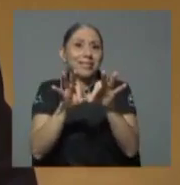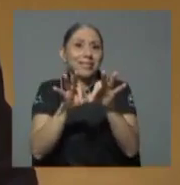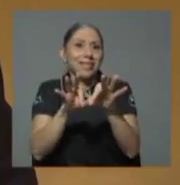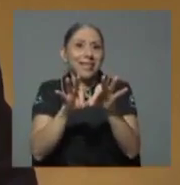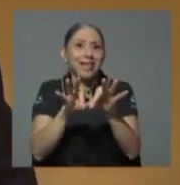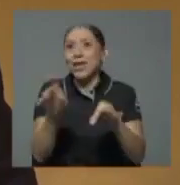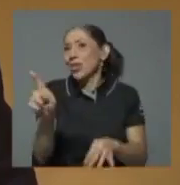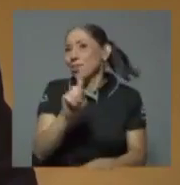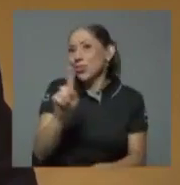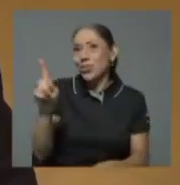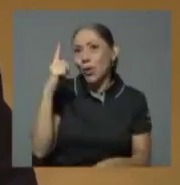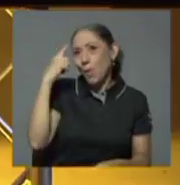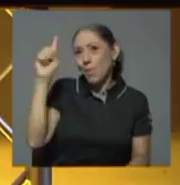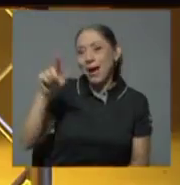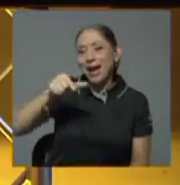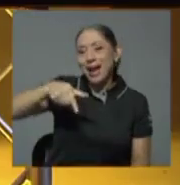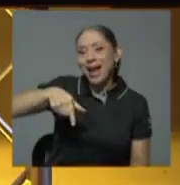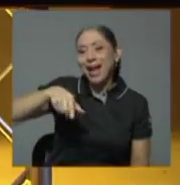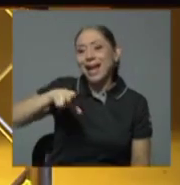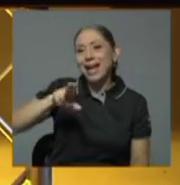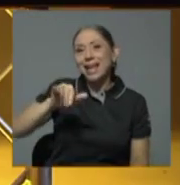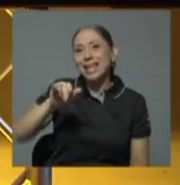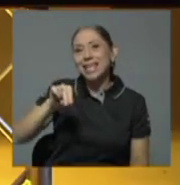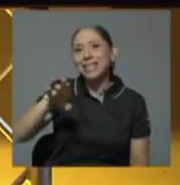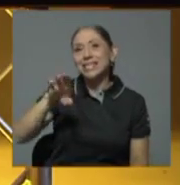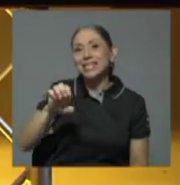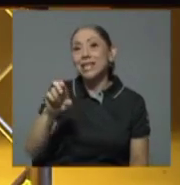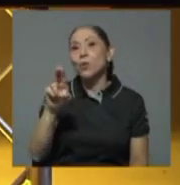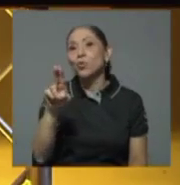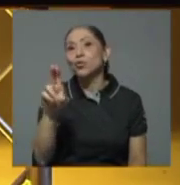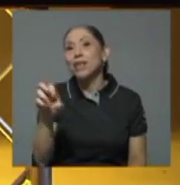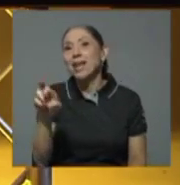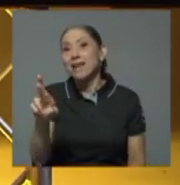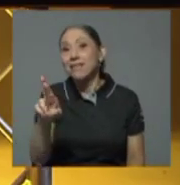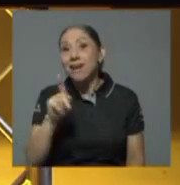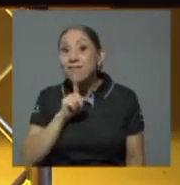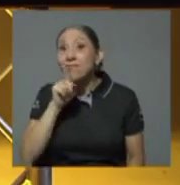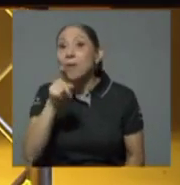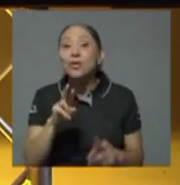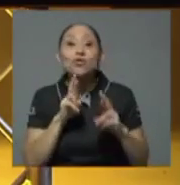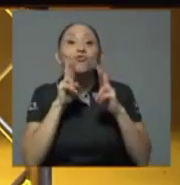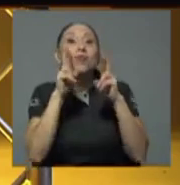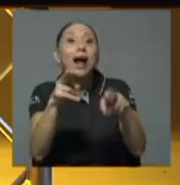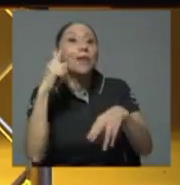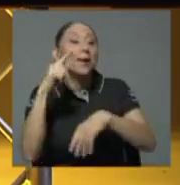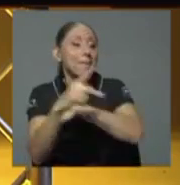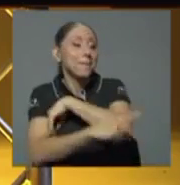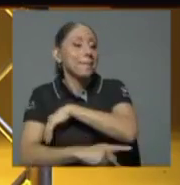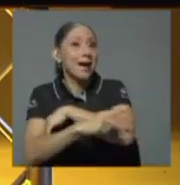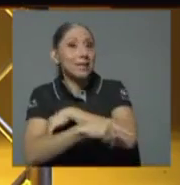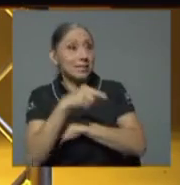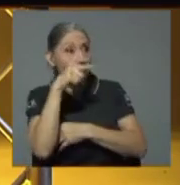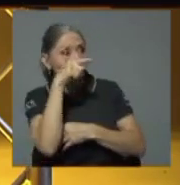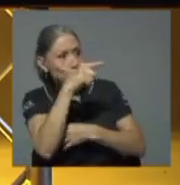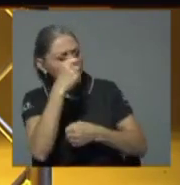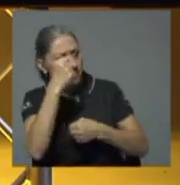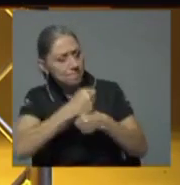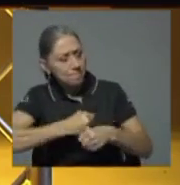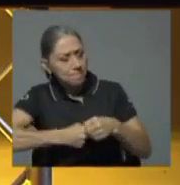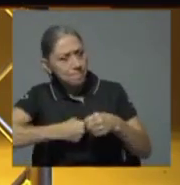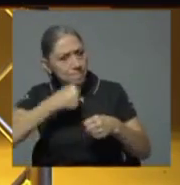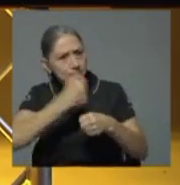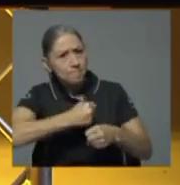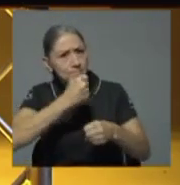15 UCR, sino para el país, el que usted esté tan diligente haciendo esas